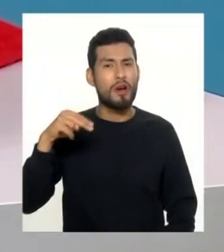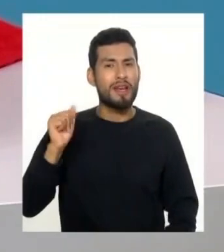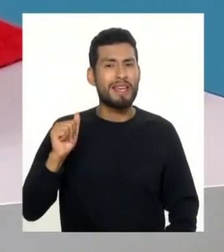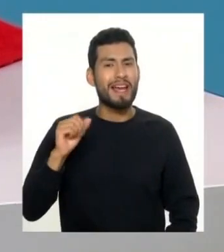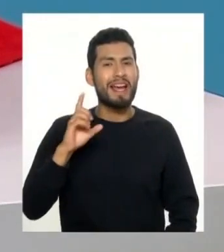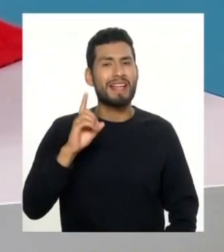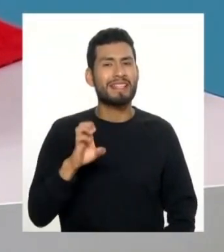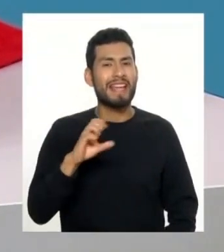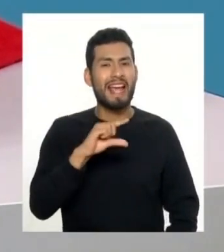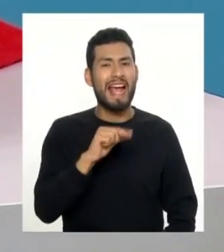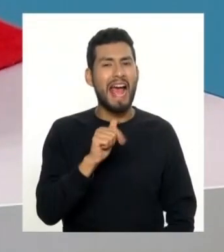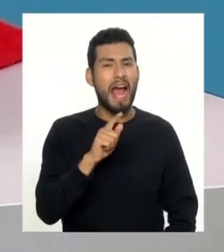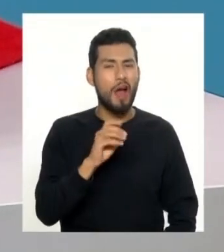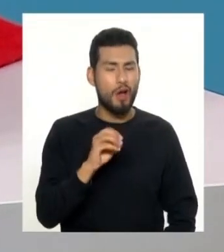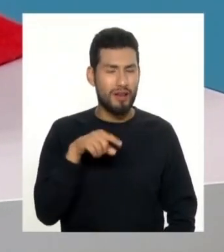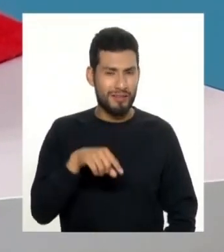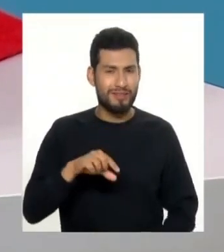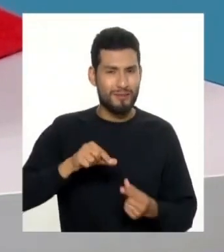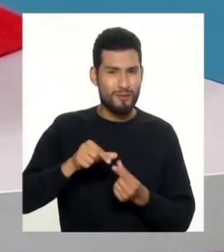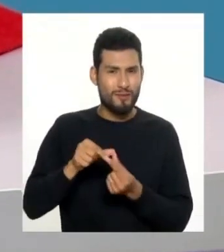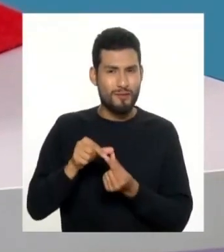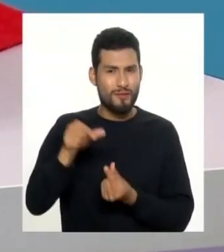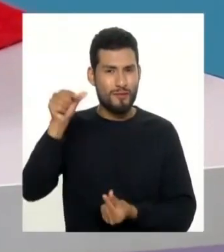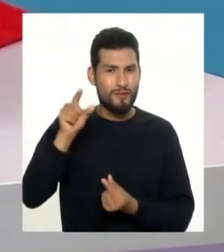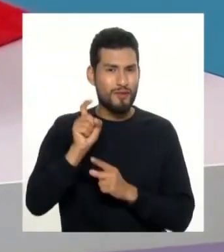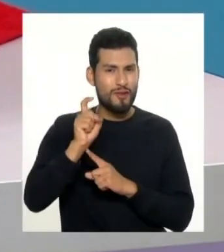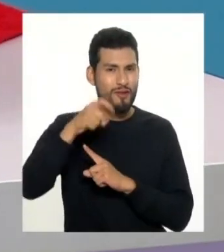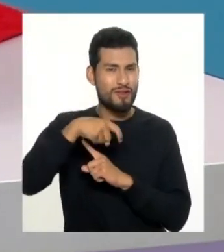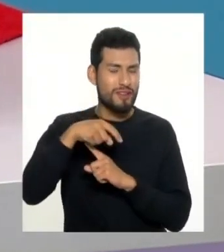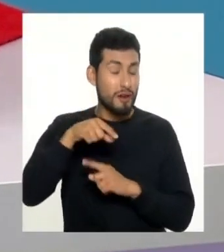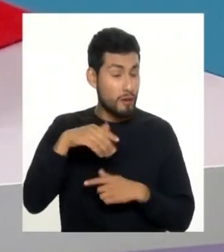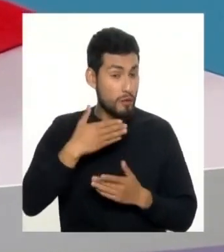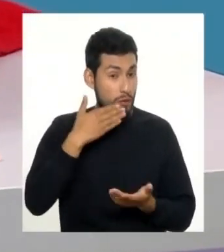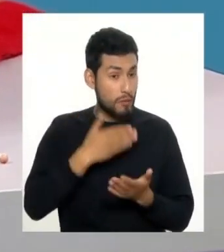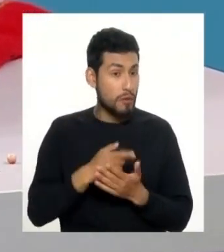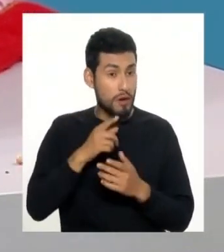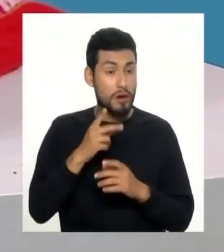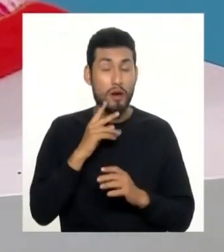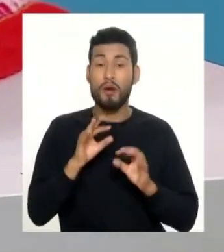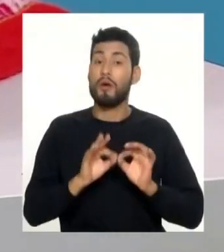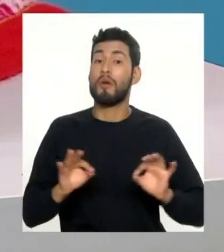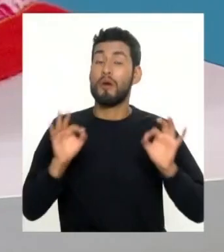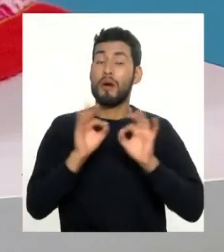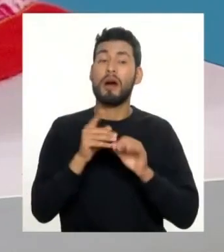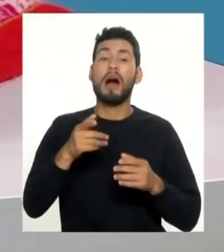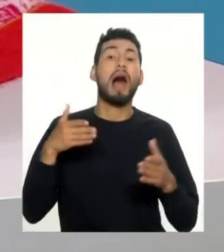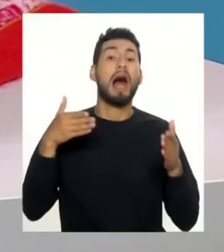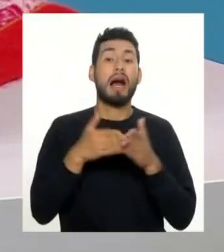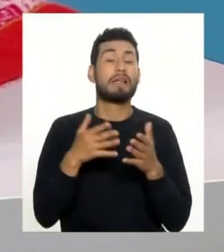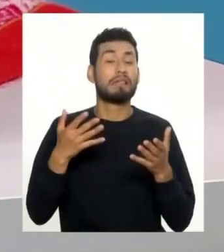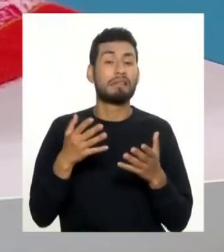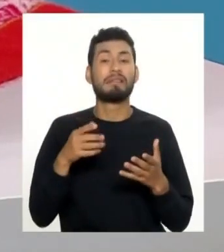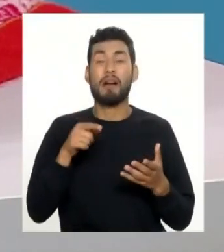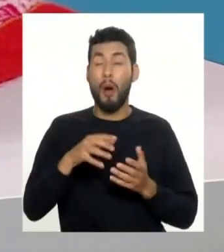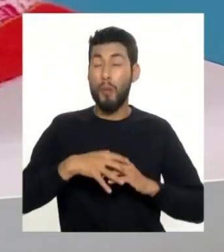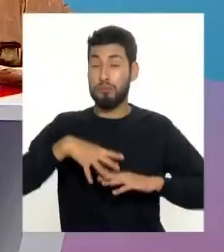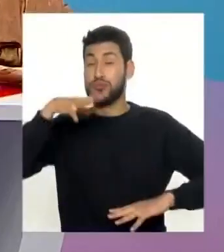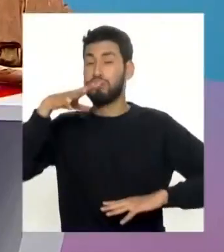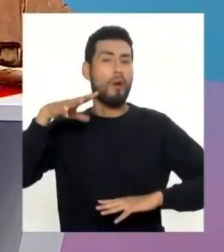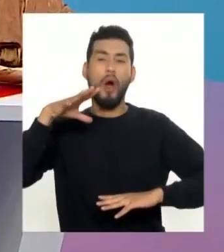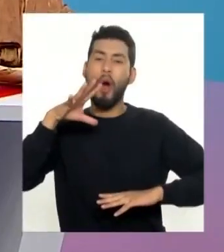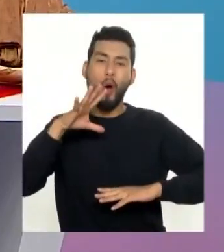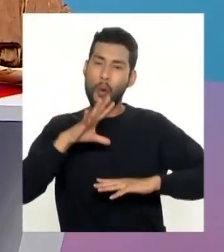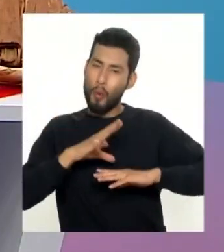muchísimo acerca de la uña de gato y sobre todo de las propiedades antiinflamatorias, analgésicas